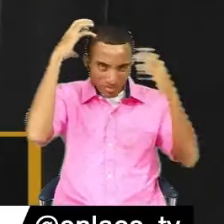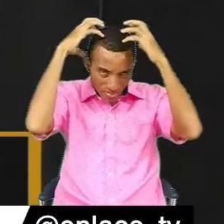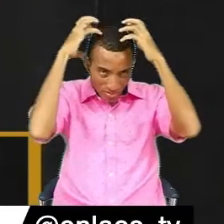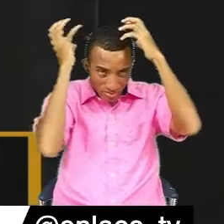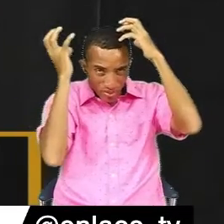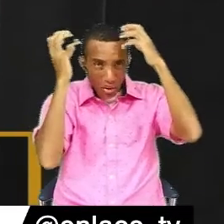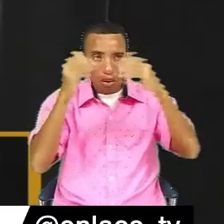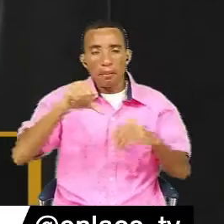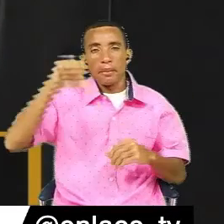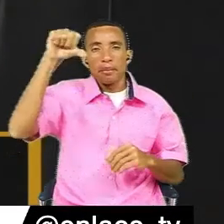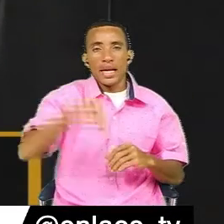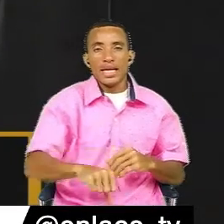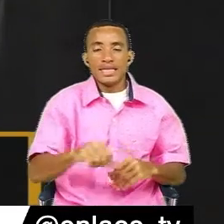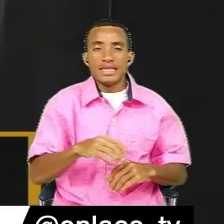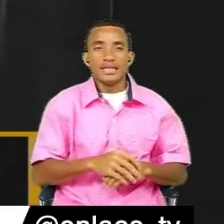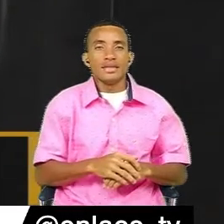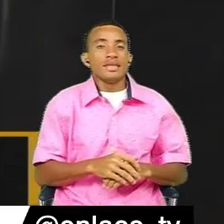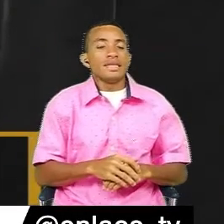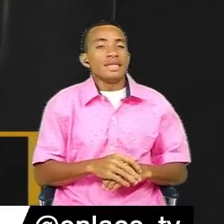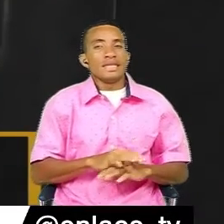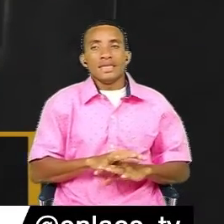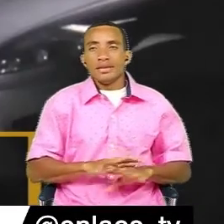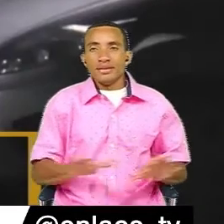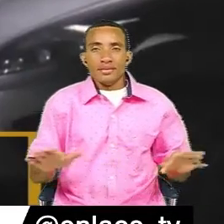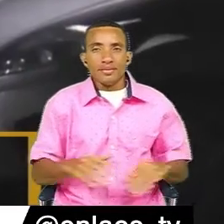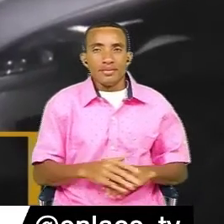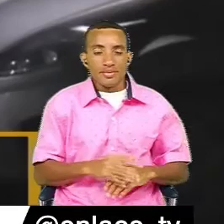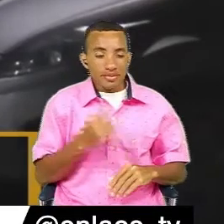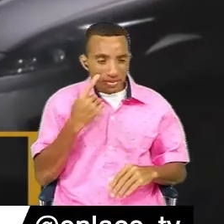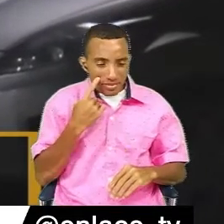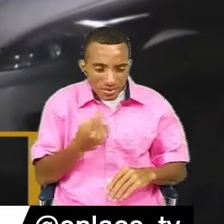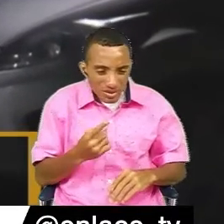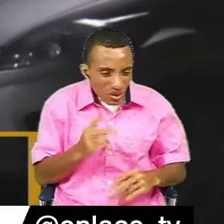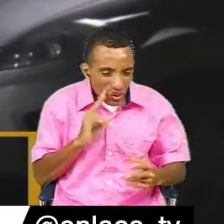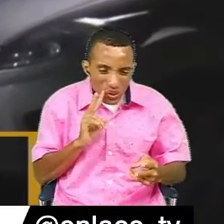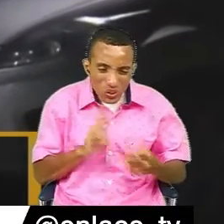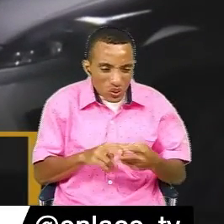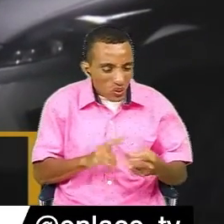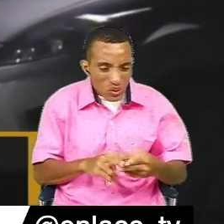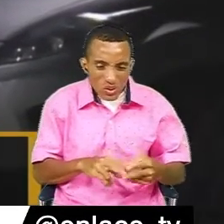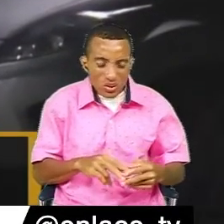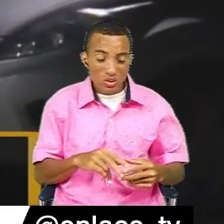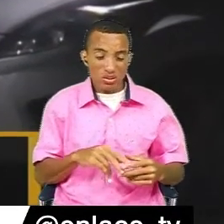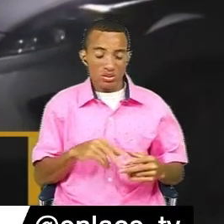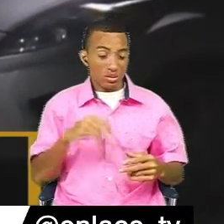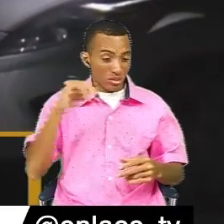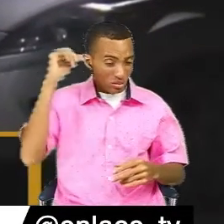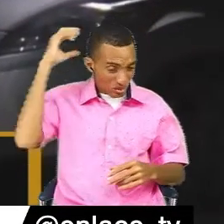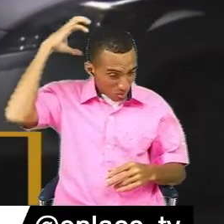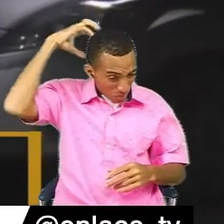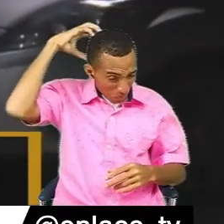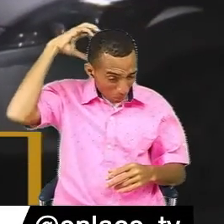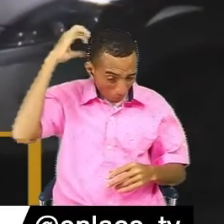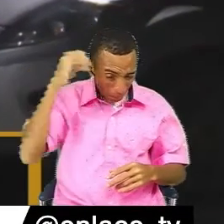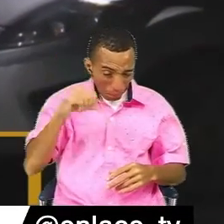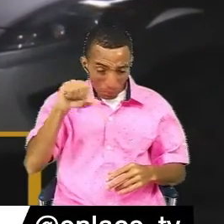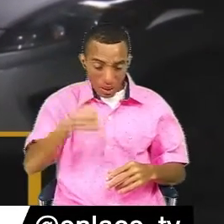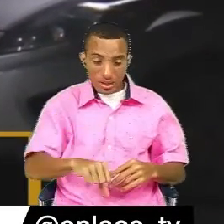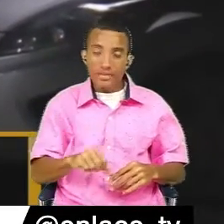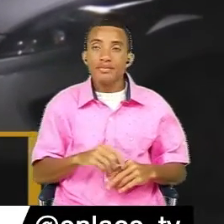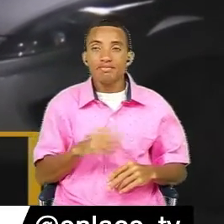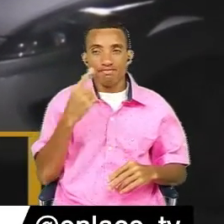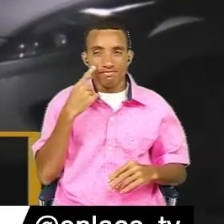la volvió una criatura que no se conoce quién es, irreconocible. Además, escuchamos